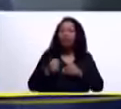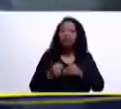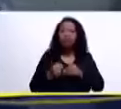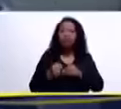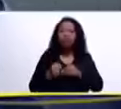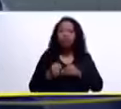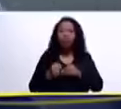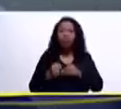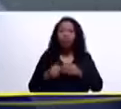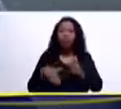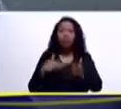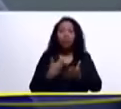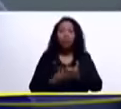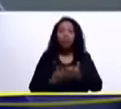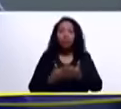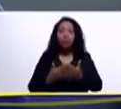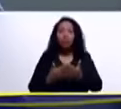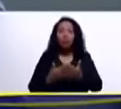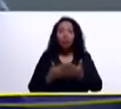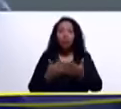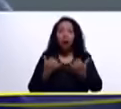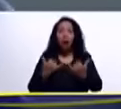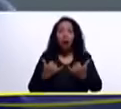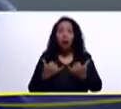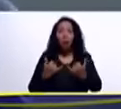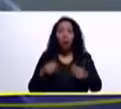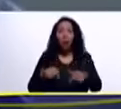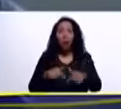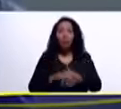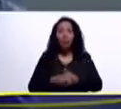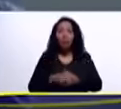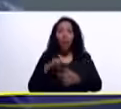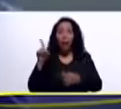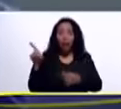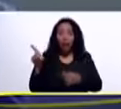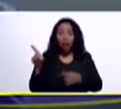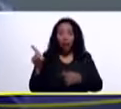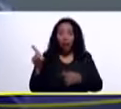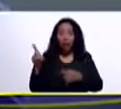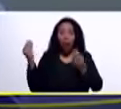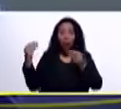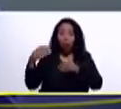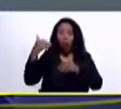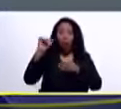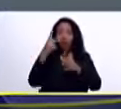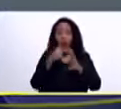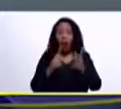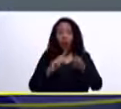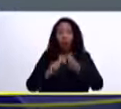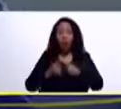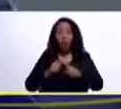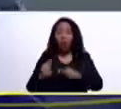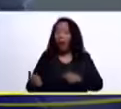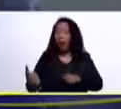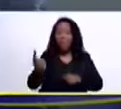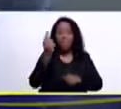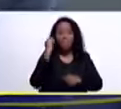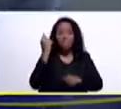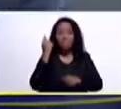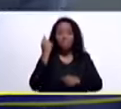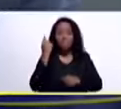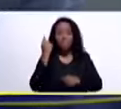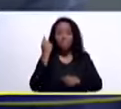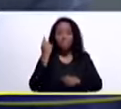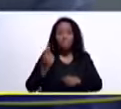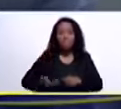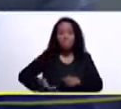hoy. Esos acuerdos tuvieron varias particularidades. La primera, y creo que la más importante,